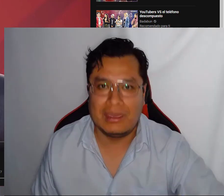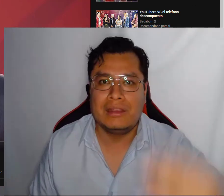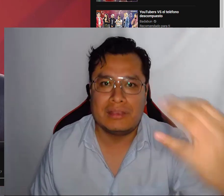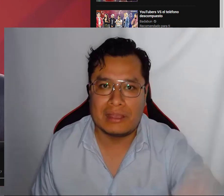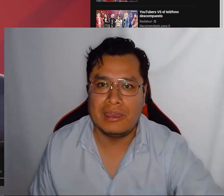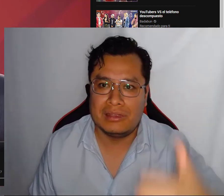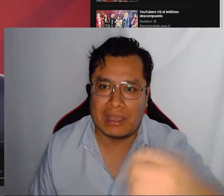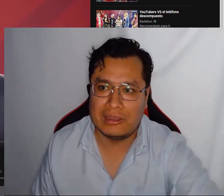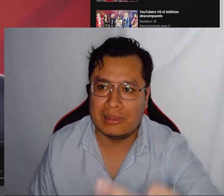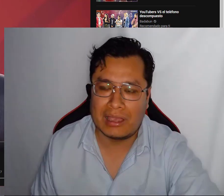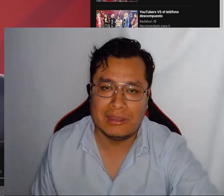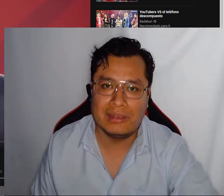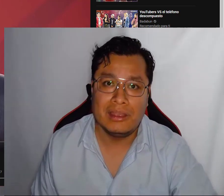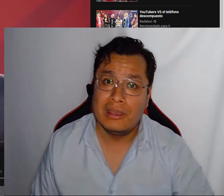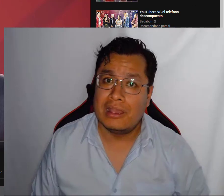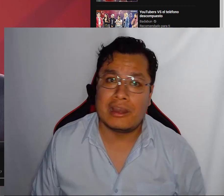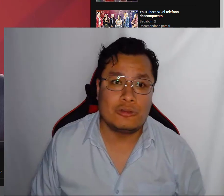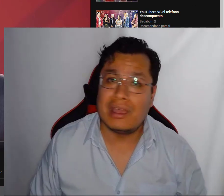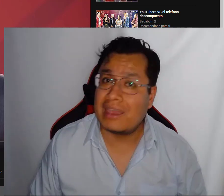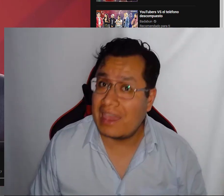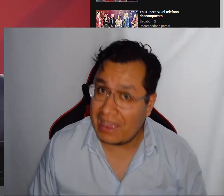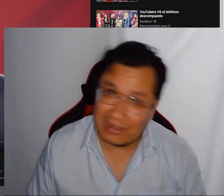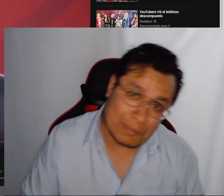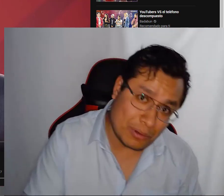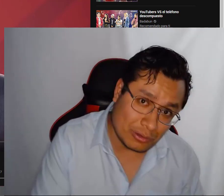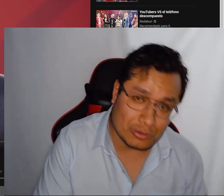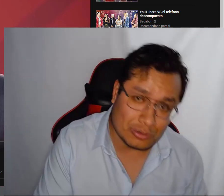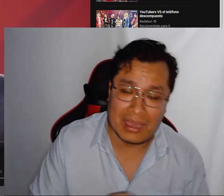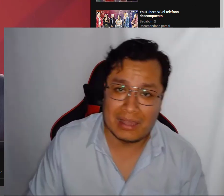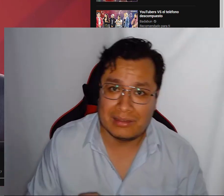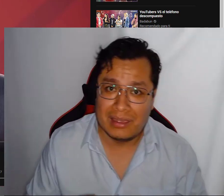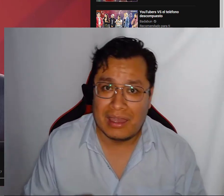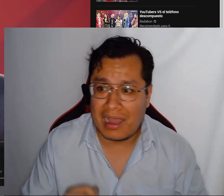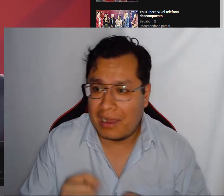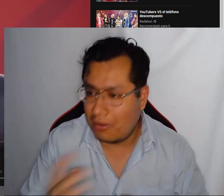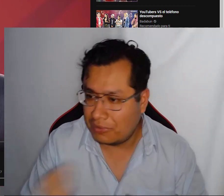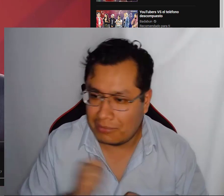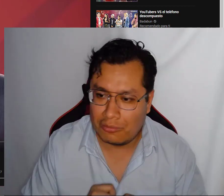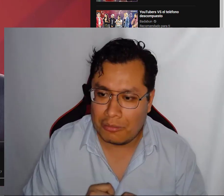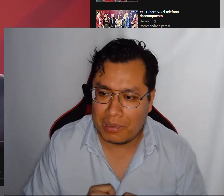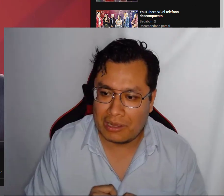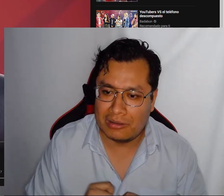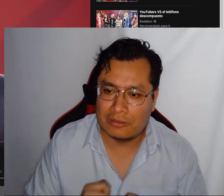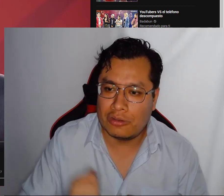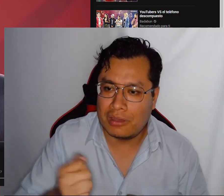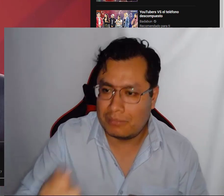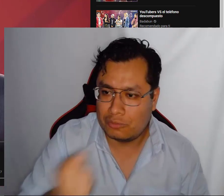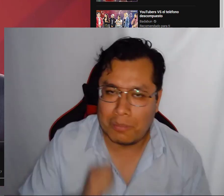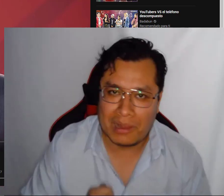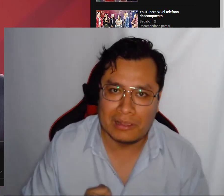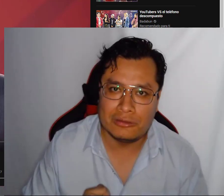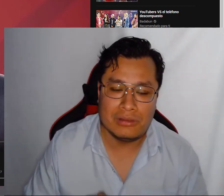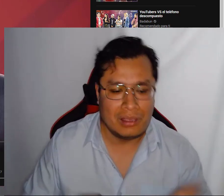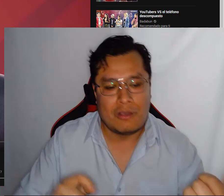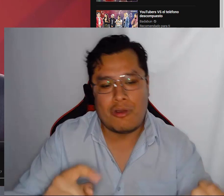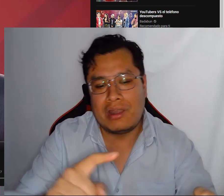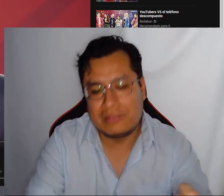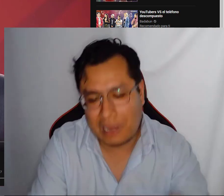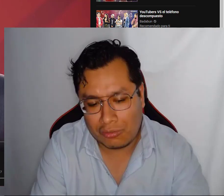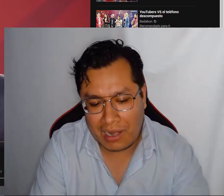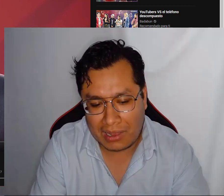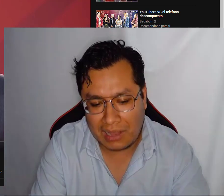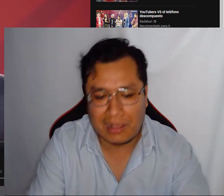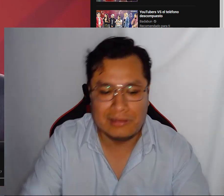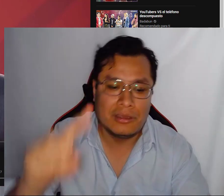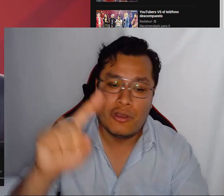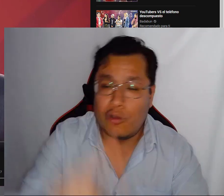te exigente exigente exige te exigen y resulta que de pronto llegas a observar un compañero y soy tu planeación o